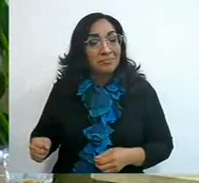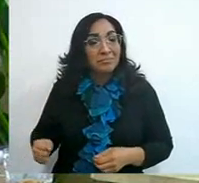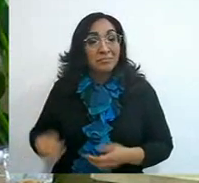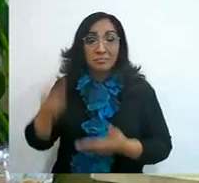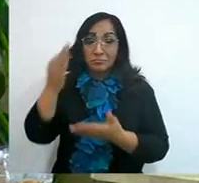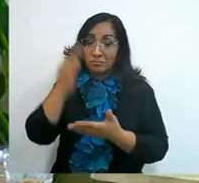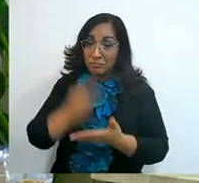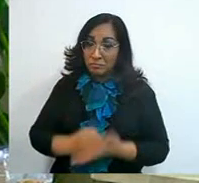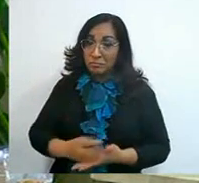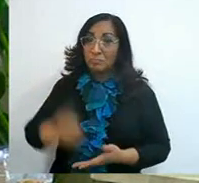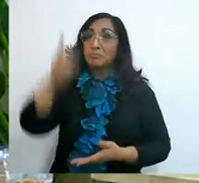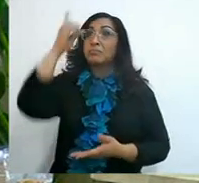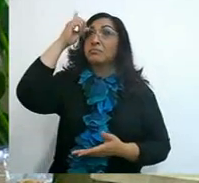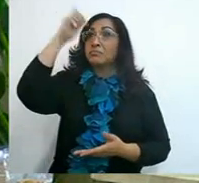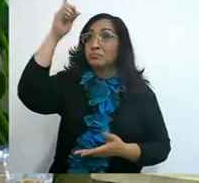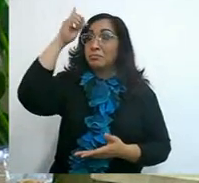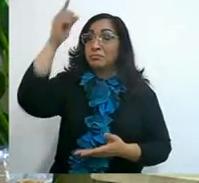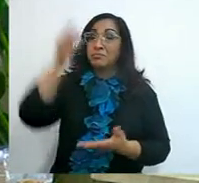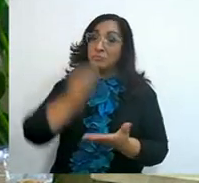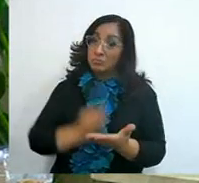Si hay amigos en la tierra, claro.